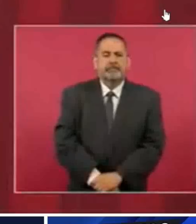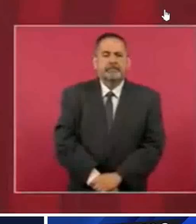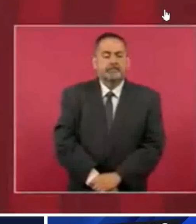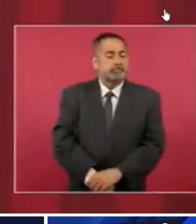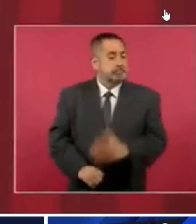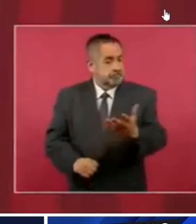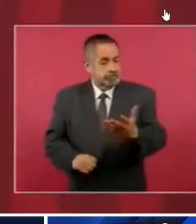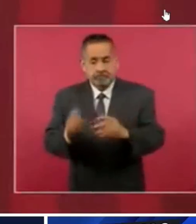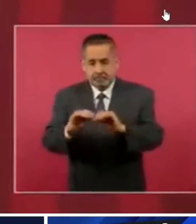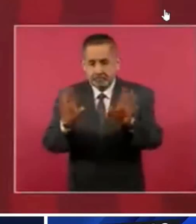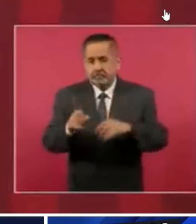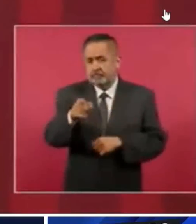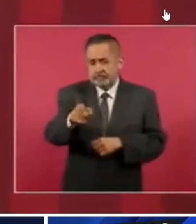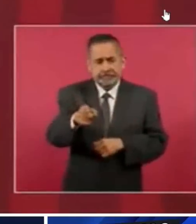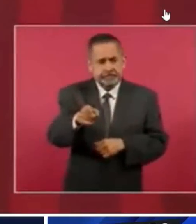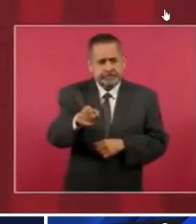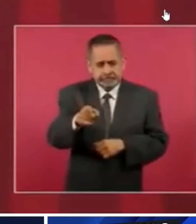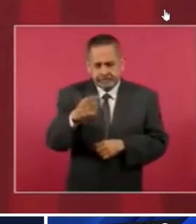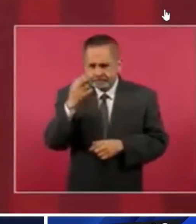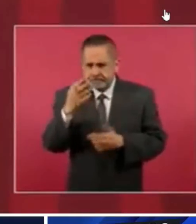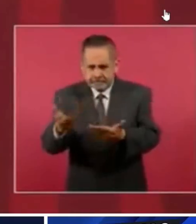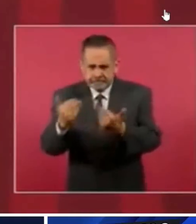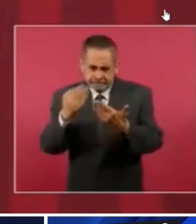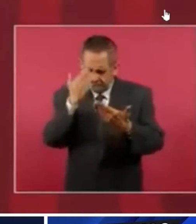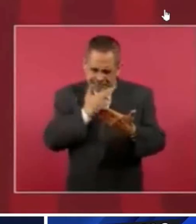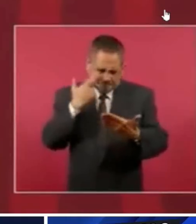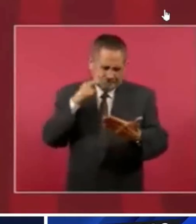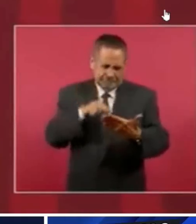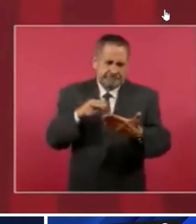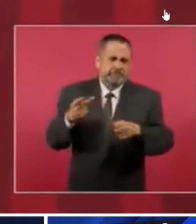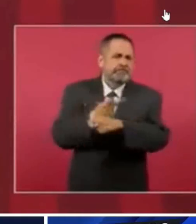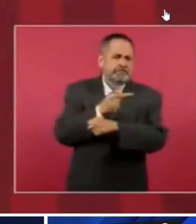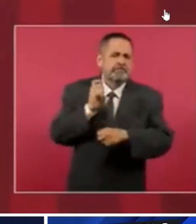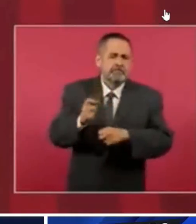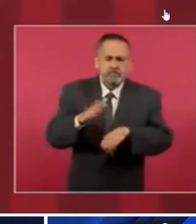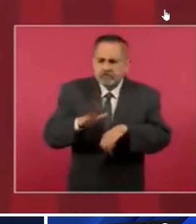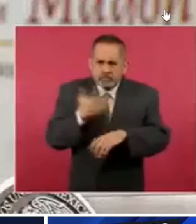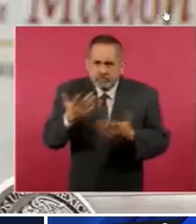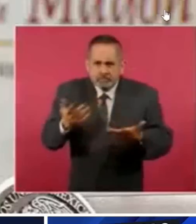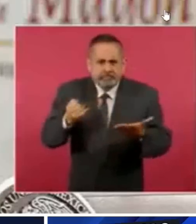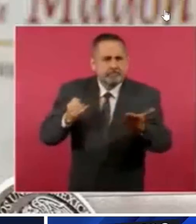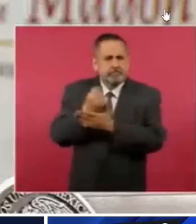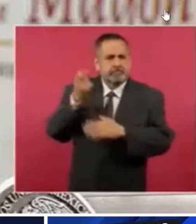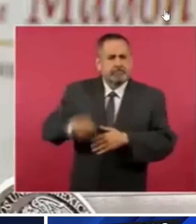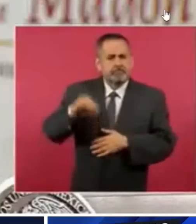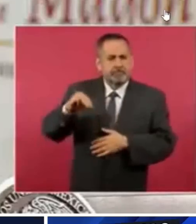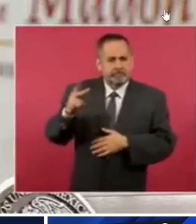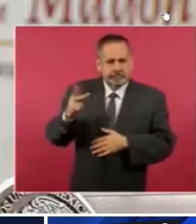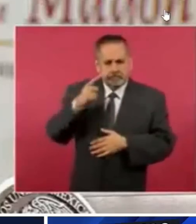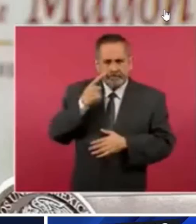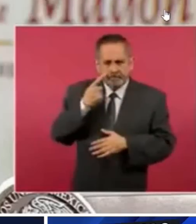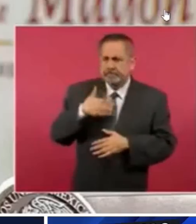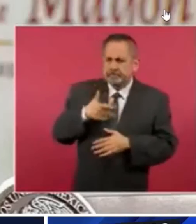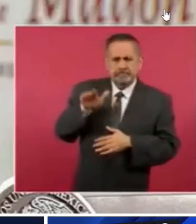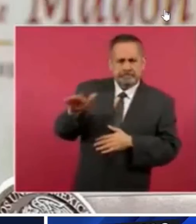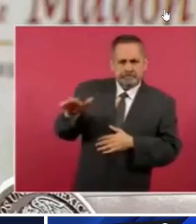supuesto que hay que revisar el caso a fondo para ver por qué determinó esto el Ministerio Público, y yo le